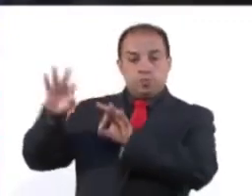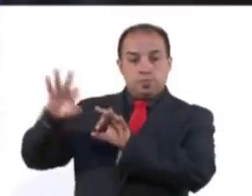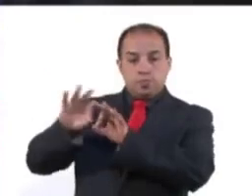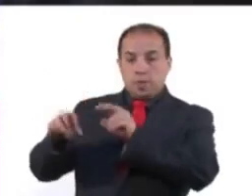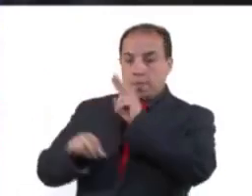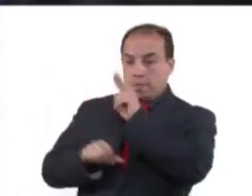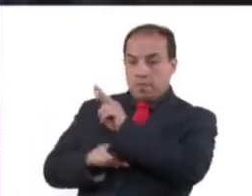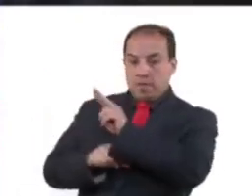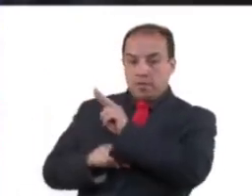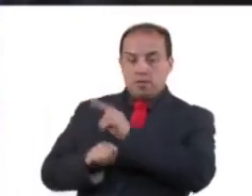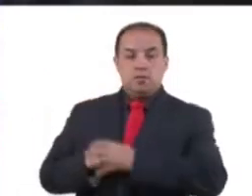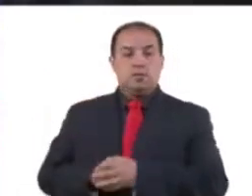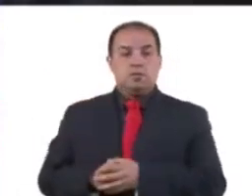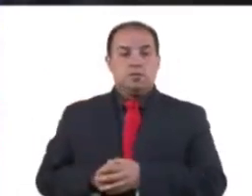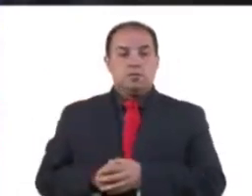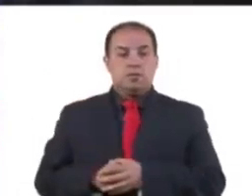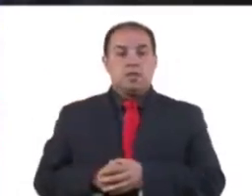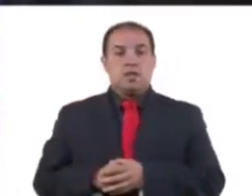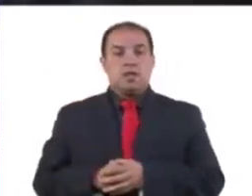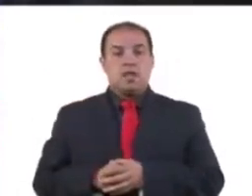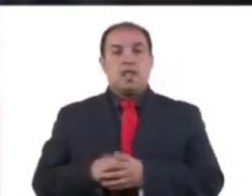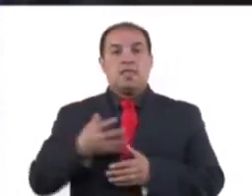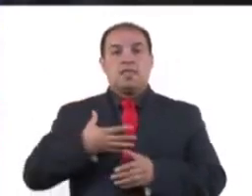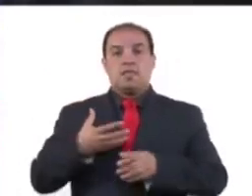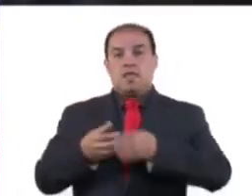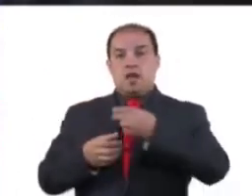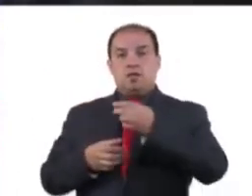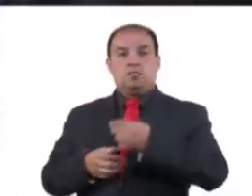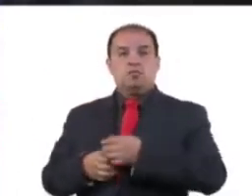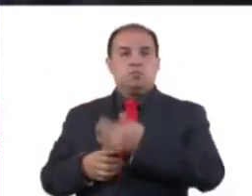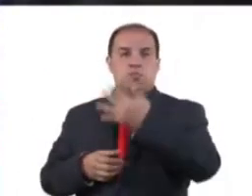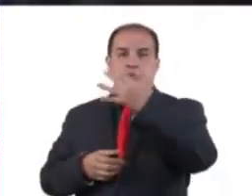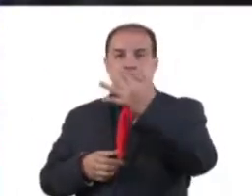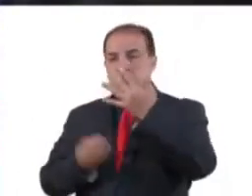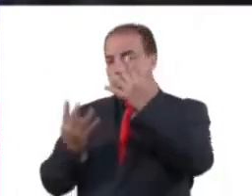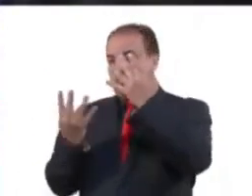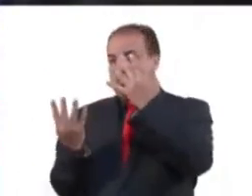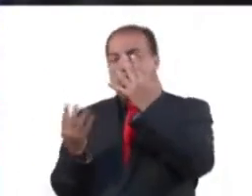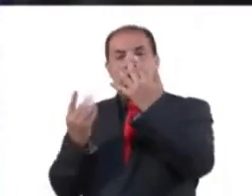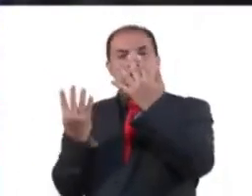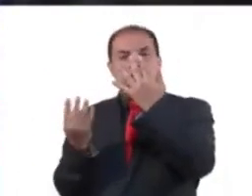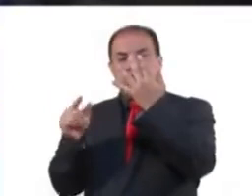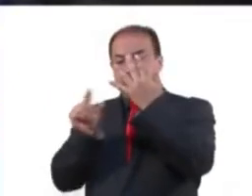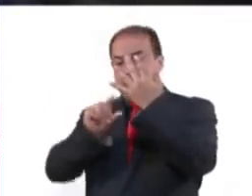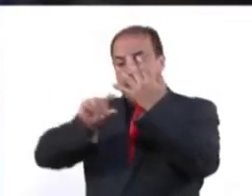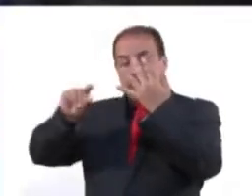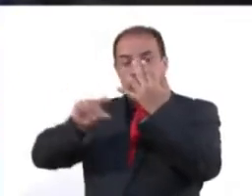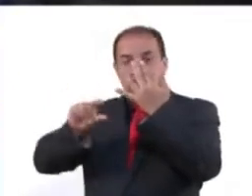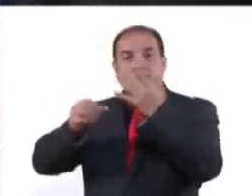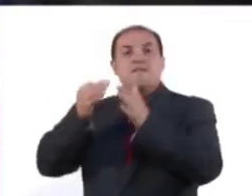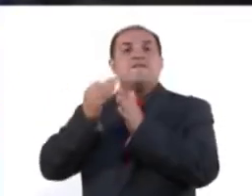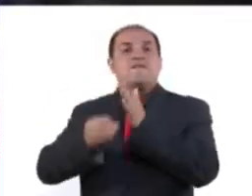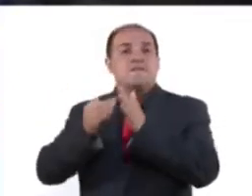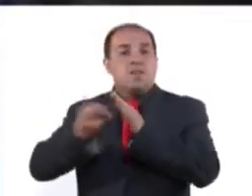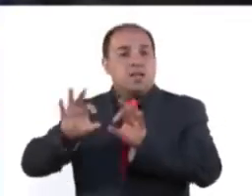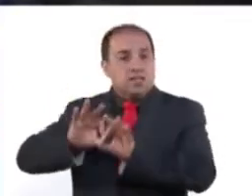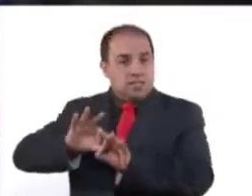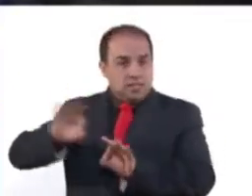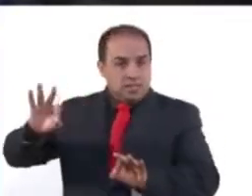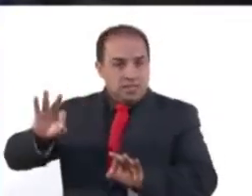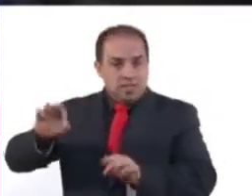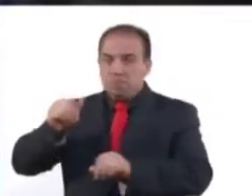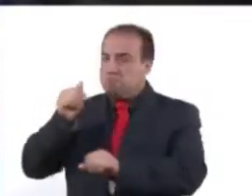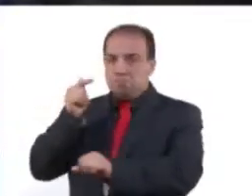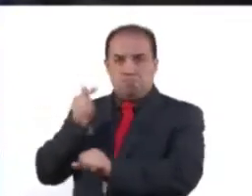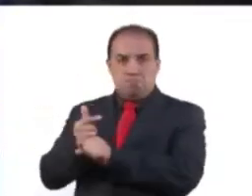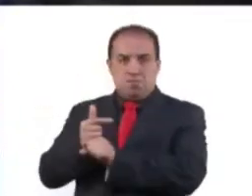hueco corresponde al cable que no existe, que no se encontró y que se presume fue el